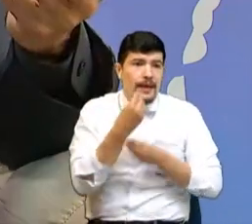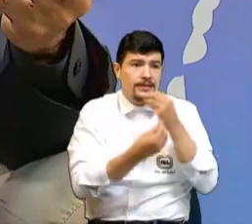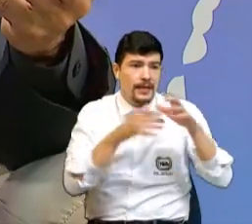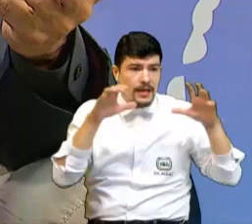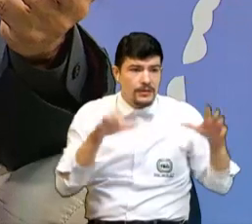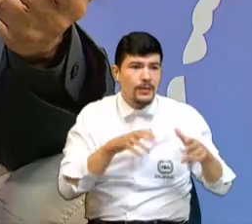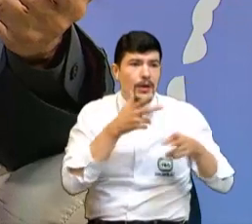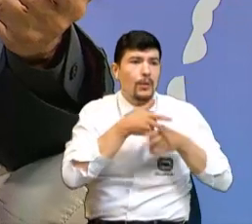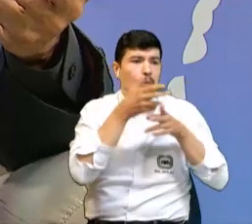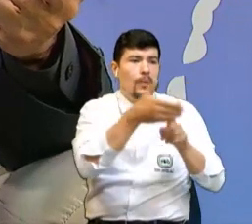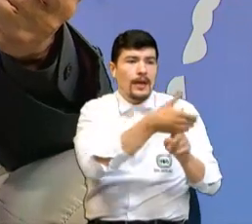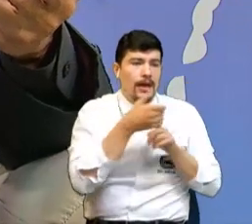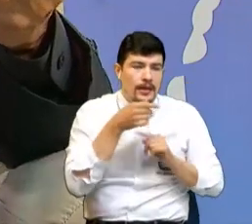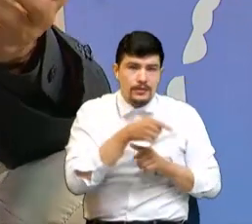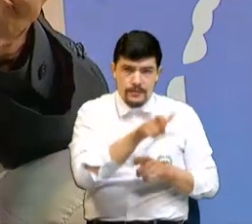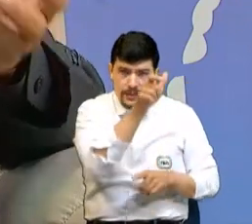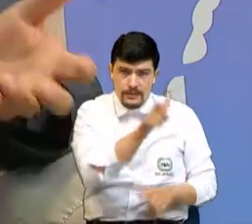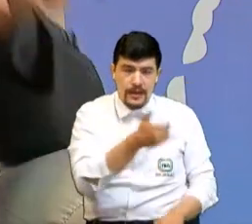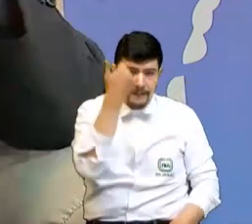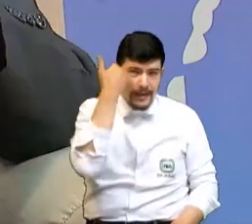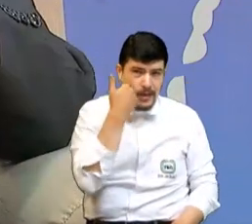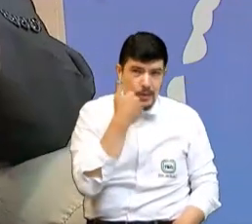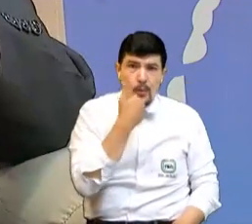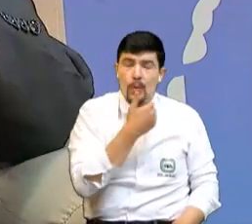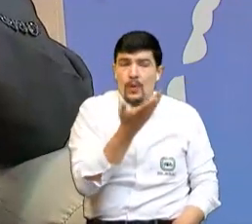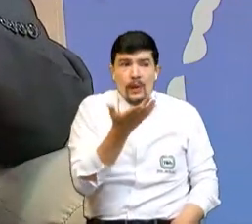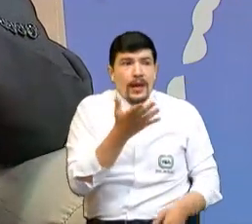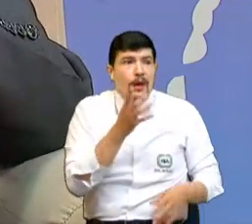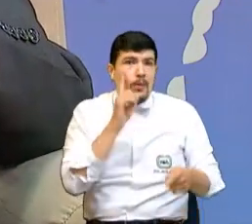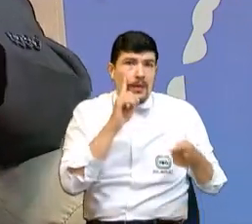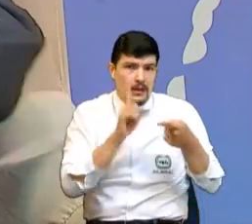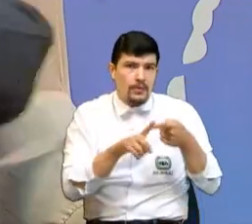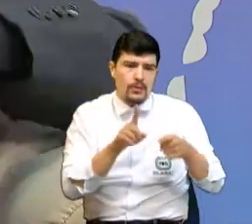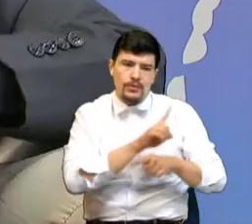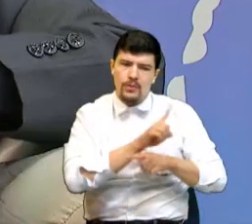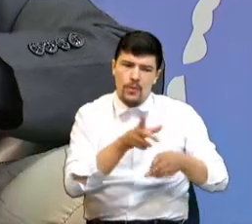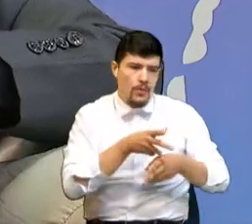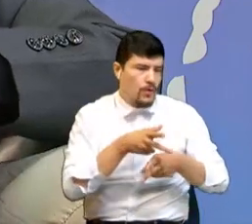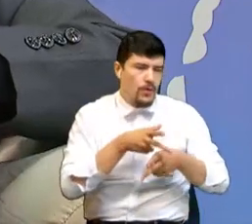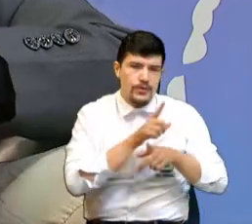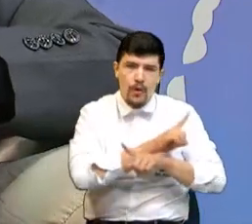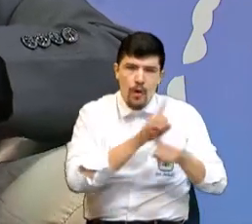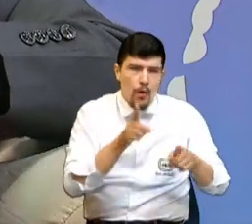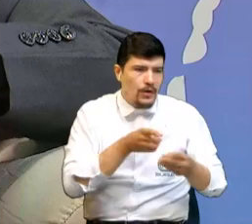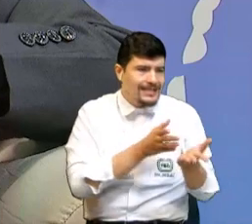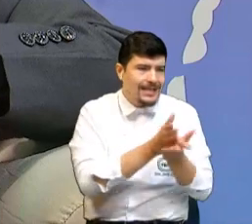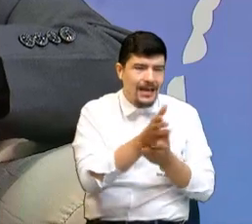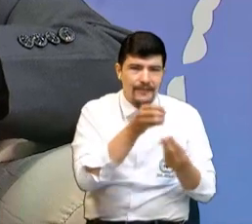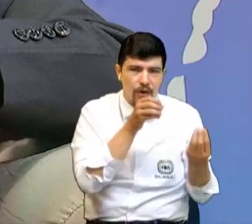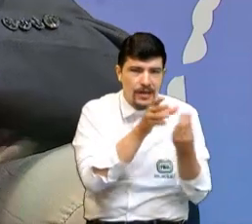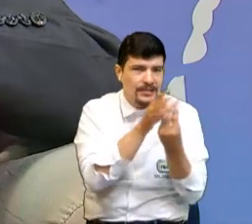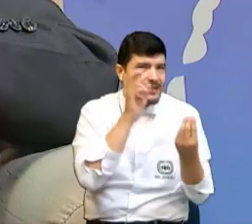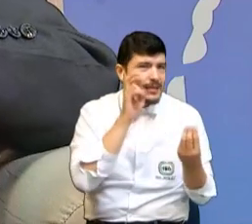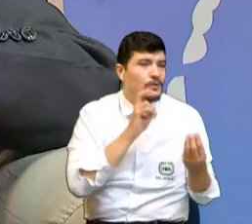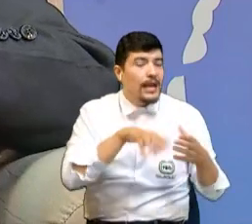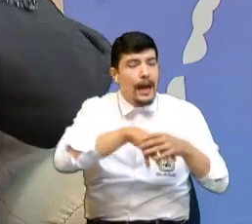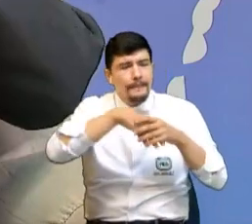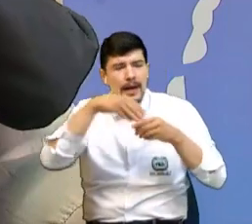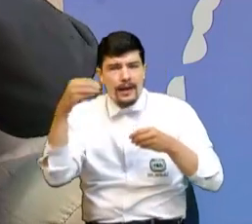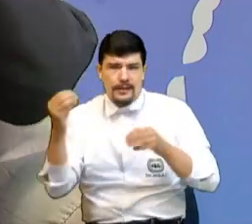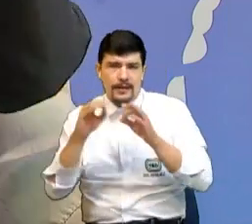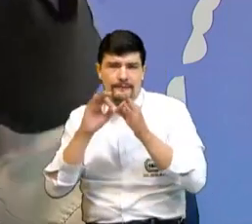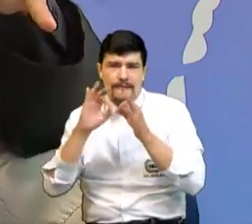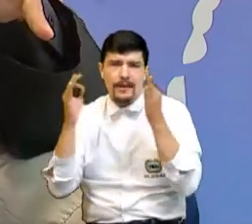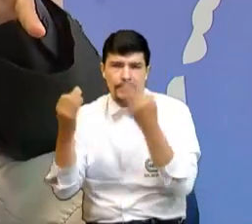protección respecto del menor a efecto de que no siga siendo abusado, sacarlo del entorno familiar,